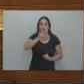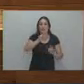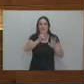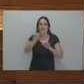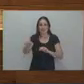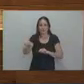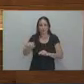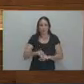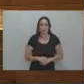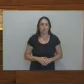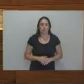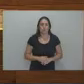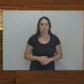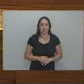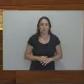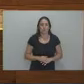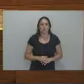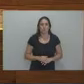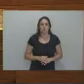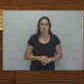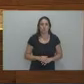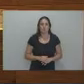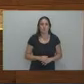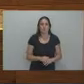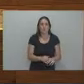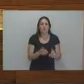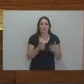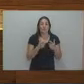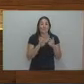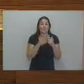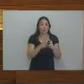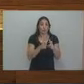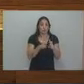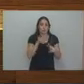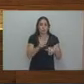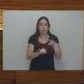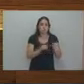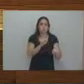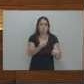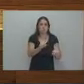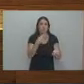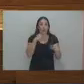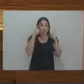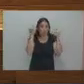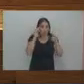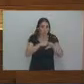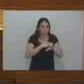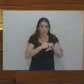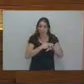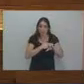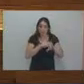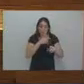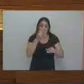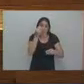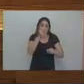12.700. Desde luego, quien se come el sector no son los lobos. Porque supongo que toda esa gente no habrá desaparecido